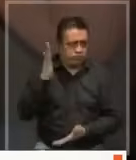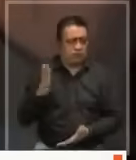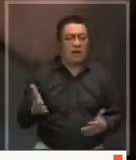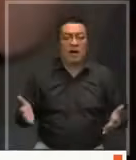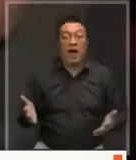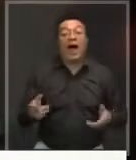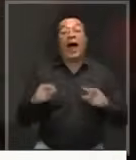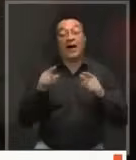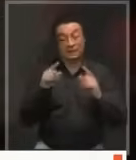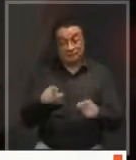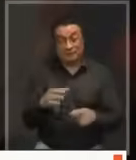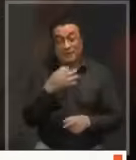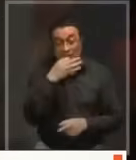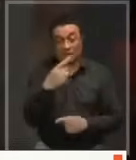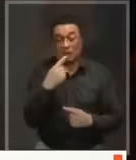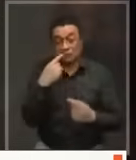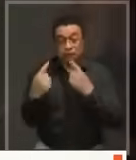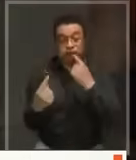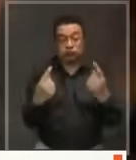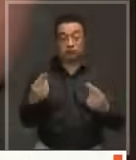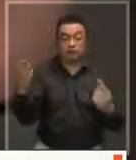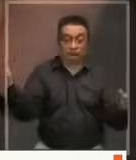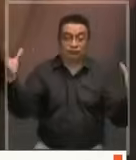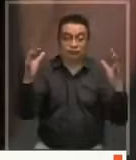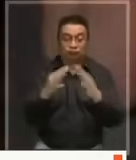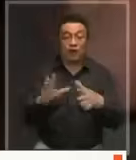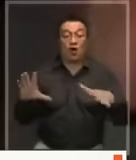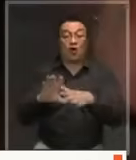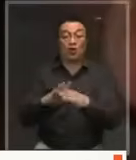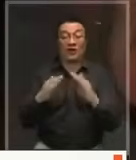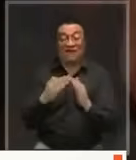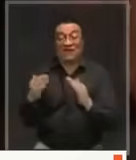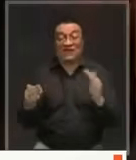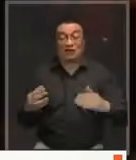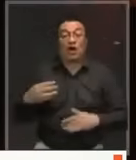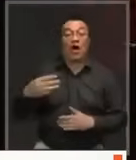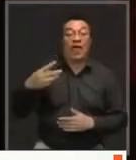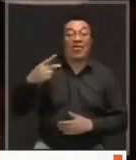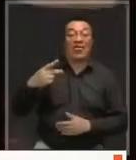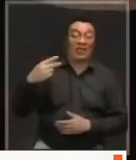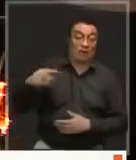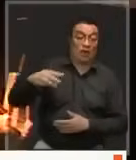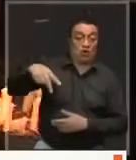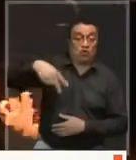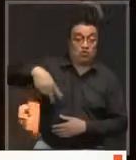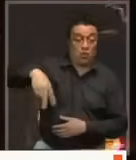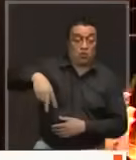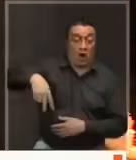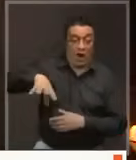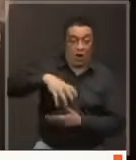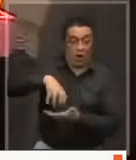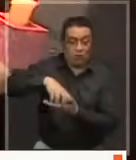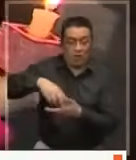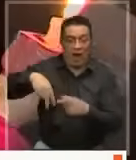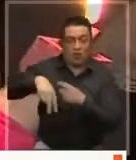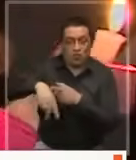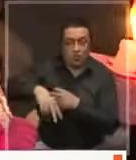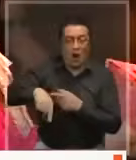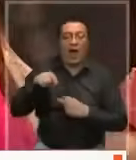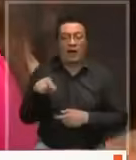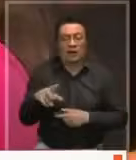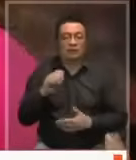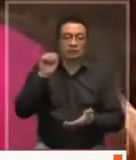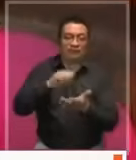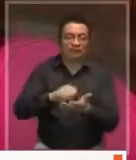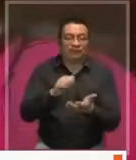mantenemos en este punto, una velatón convocada por la Junta de Vecinos de la Municipalidad de Ñuñoa específicamente para reclamar la